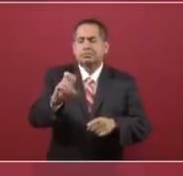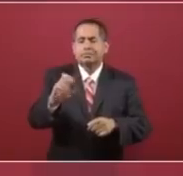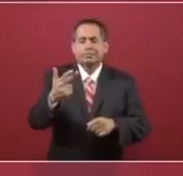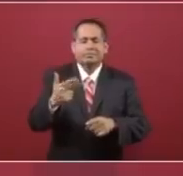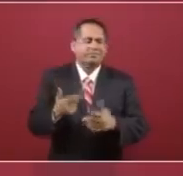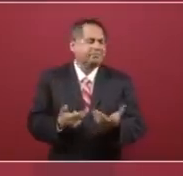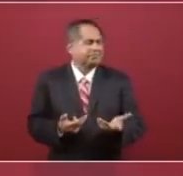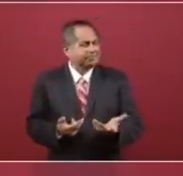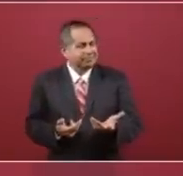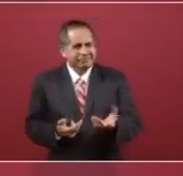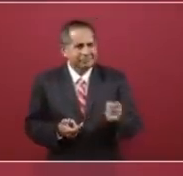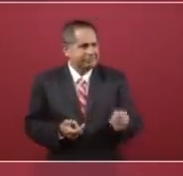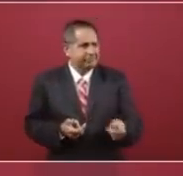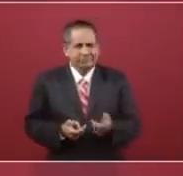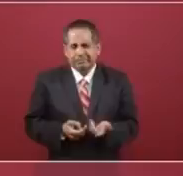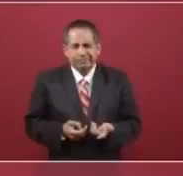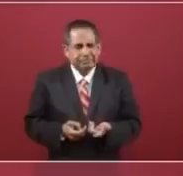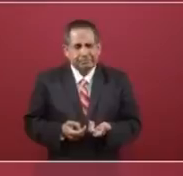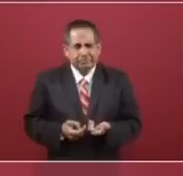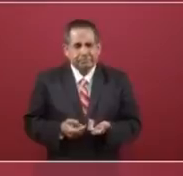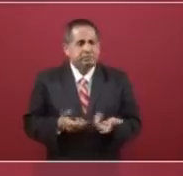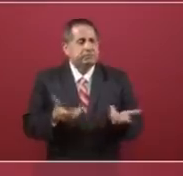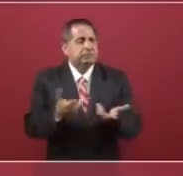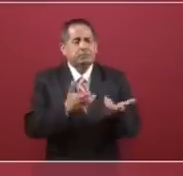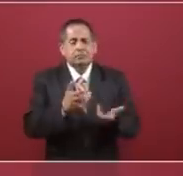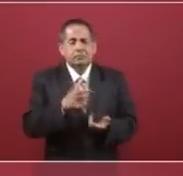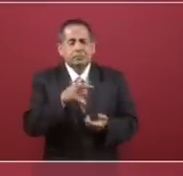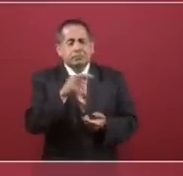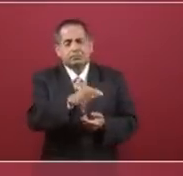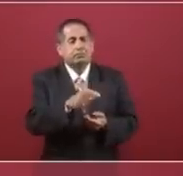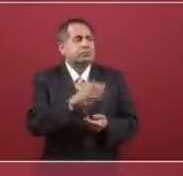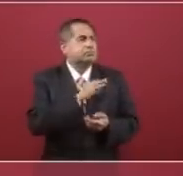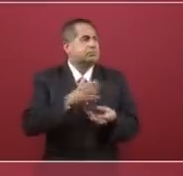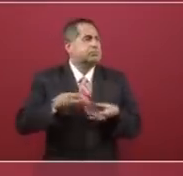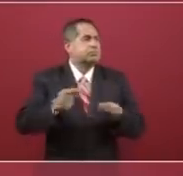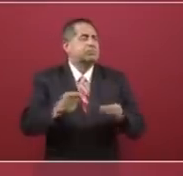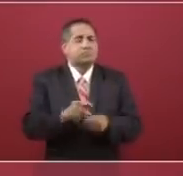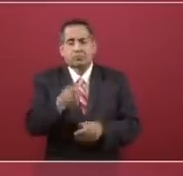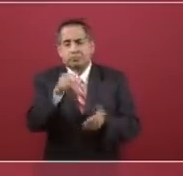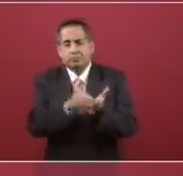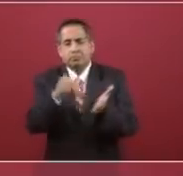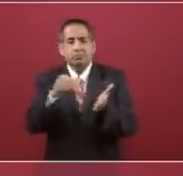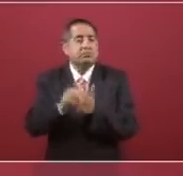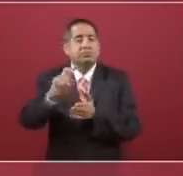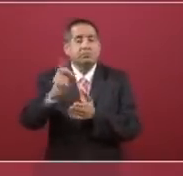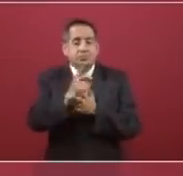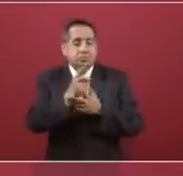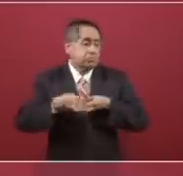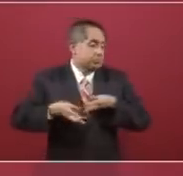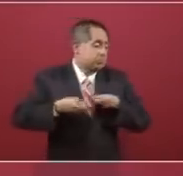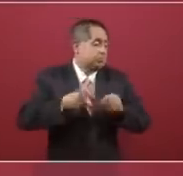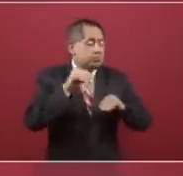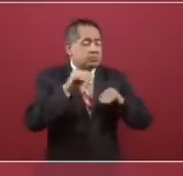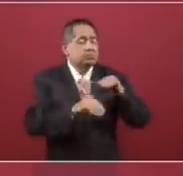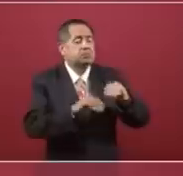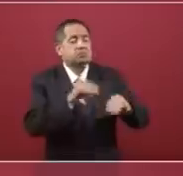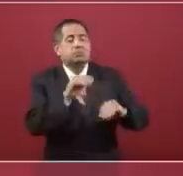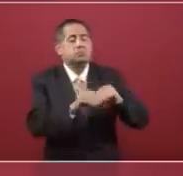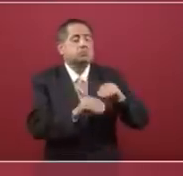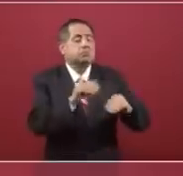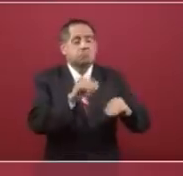Eh ejercieron alrededor de 2,000 millones de dólares para terminar